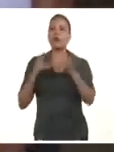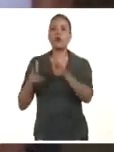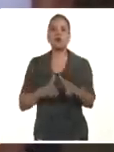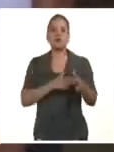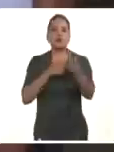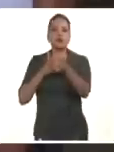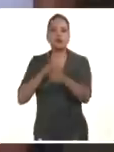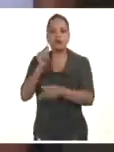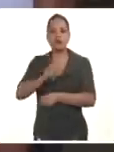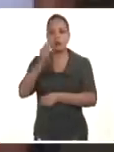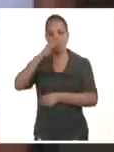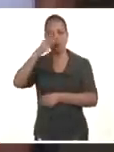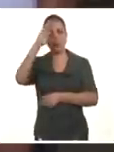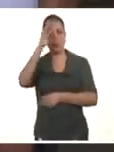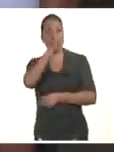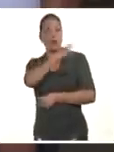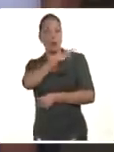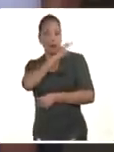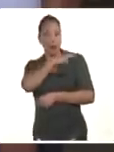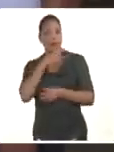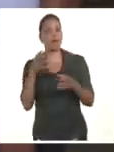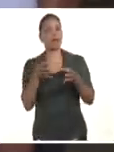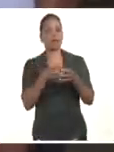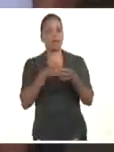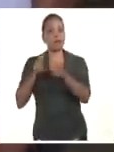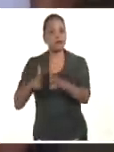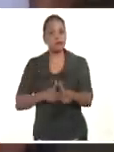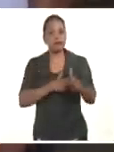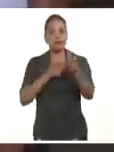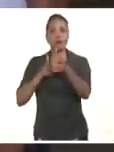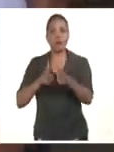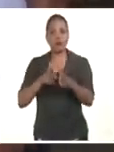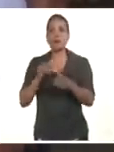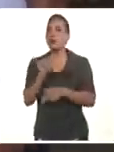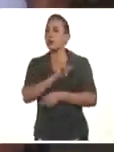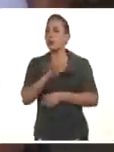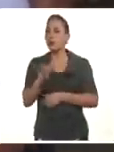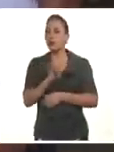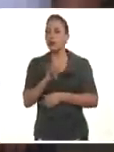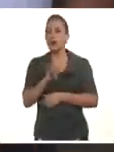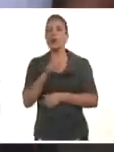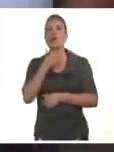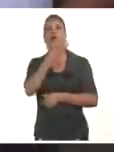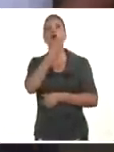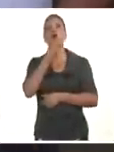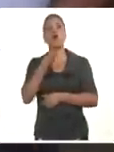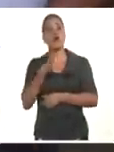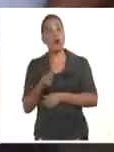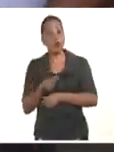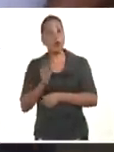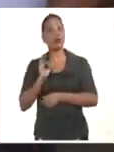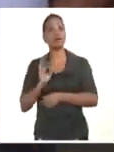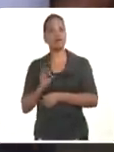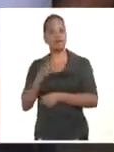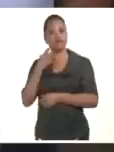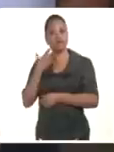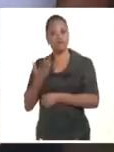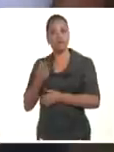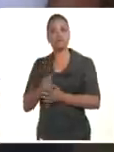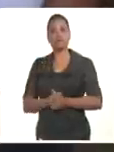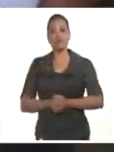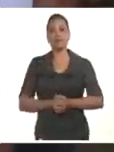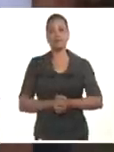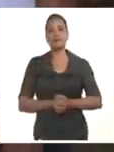Cuba, con el jefe de este órgano, también con los jóvenes que acometen todas estas labores,